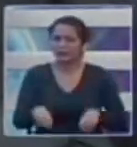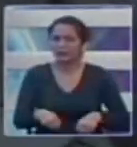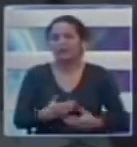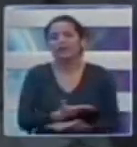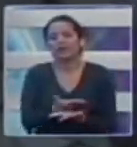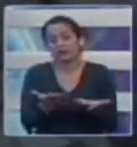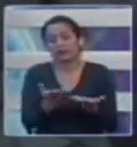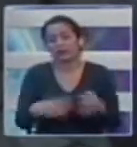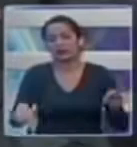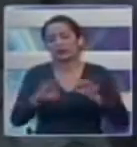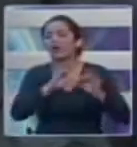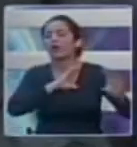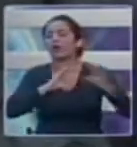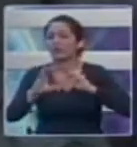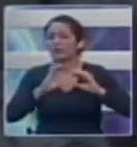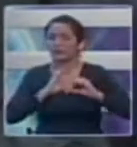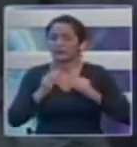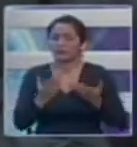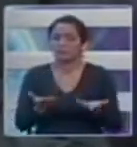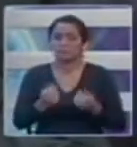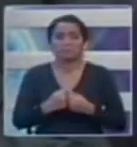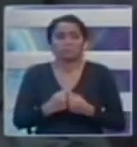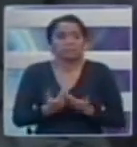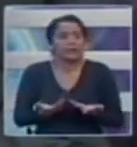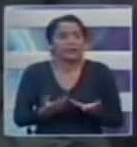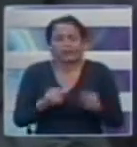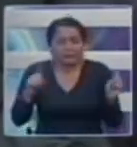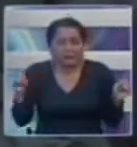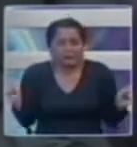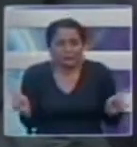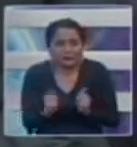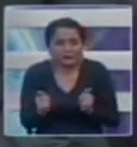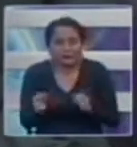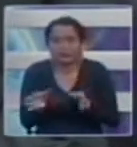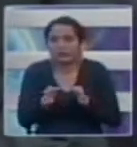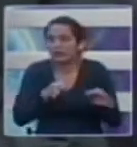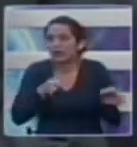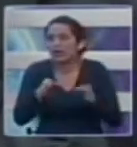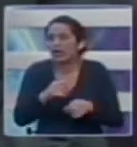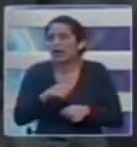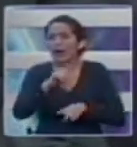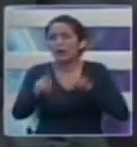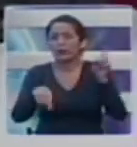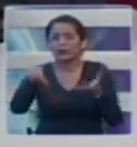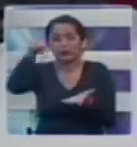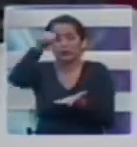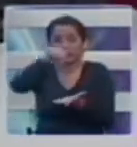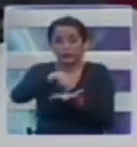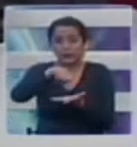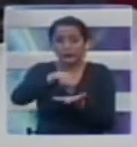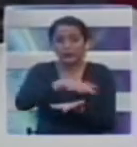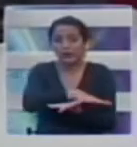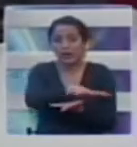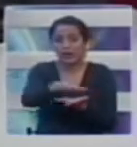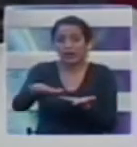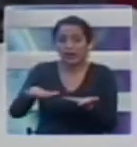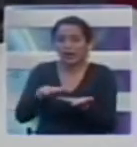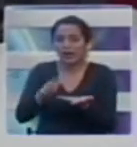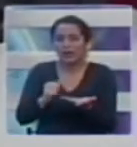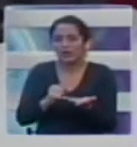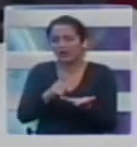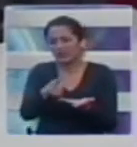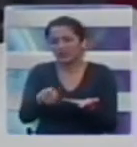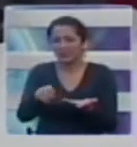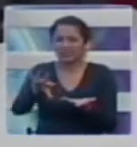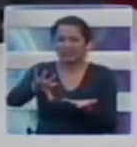en conjunto. Pero algo en resumen fue: las ciudades que no son buenas con sus ciudadanos, ¿cómo pueden